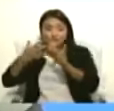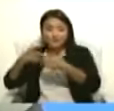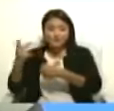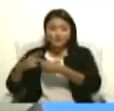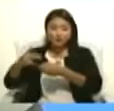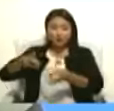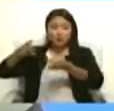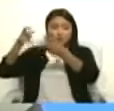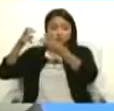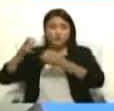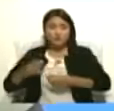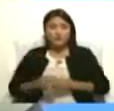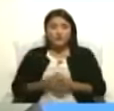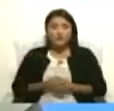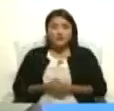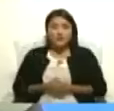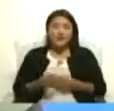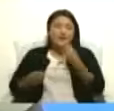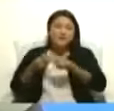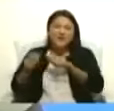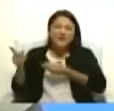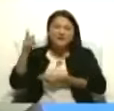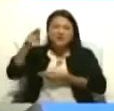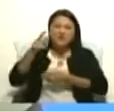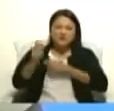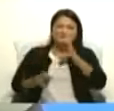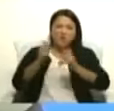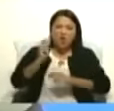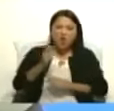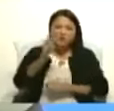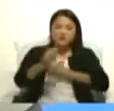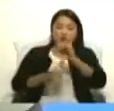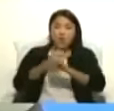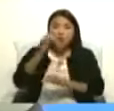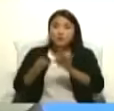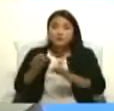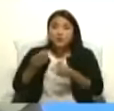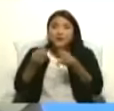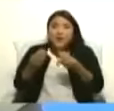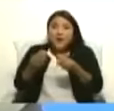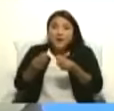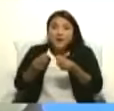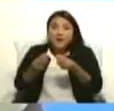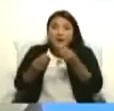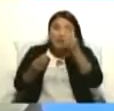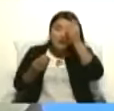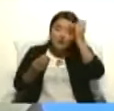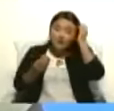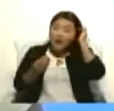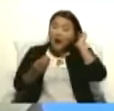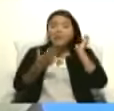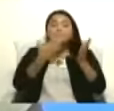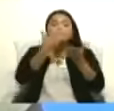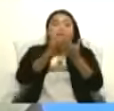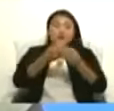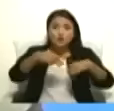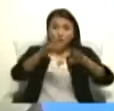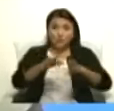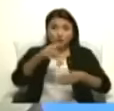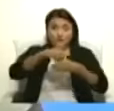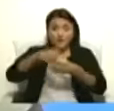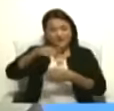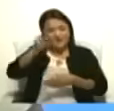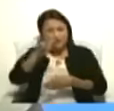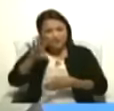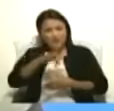abogados que pagados por millones de dólares de Leon móvil A qué fueron a la a a pedir que se suspendiera el referendo Cómo es que no se